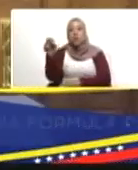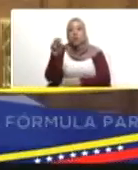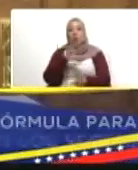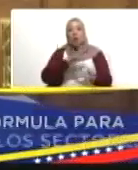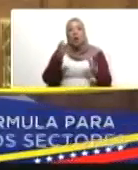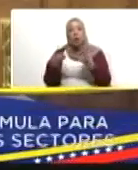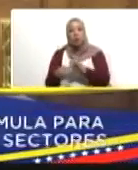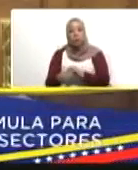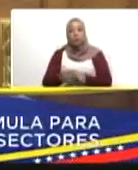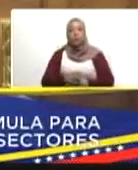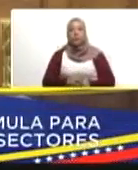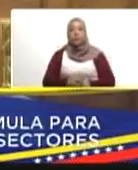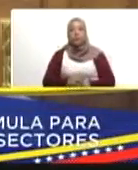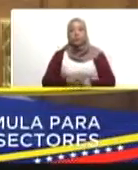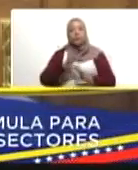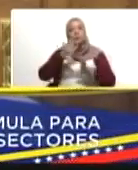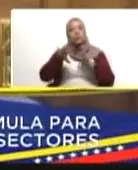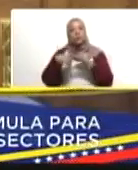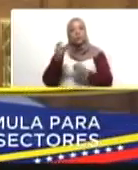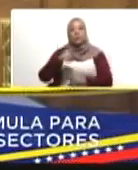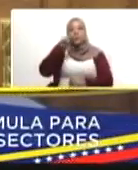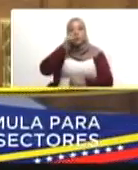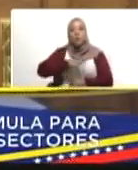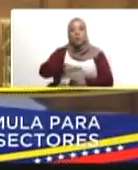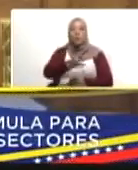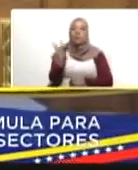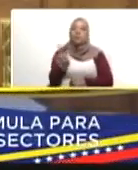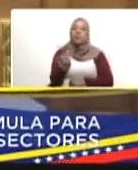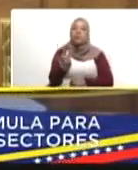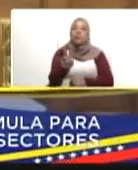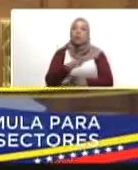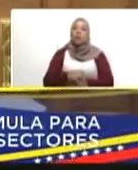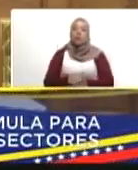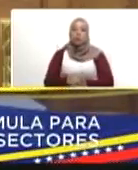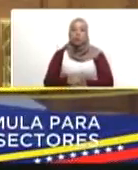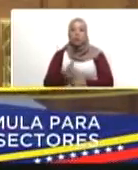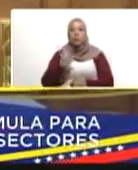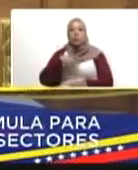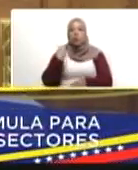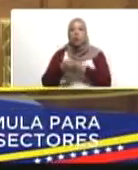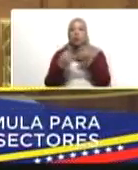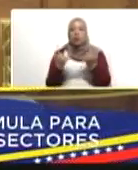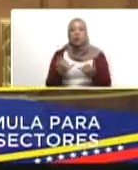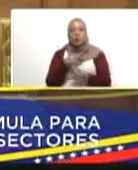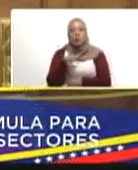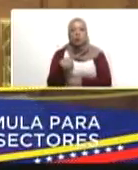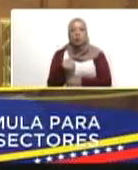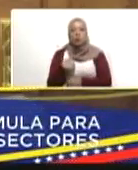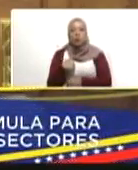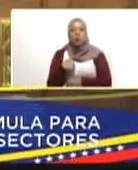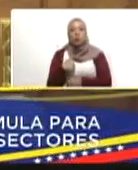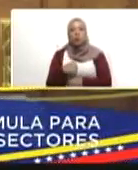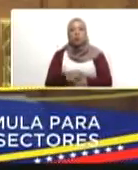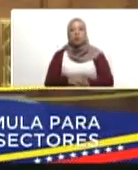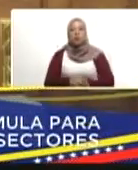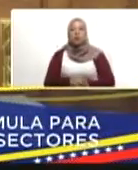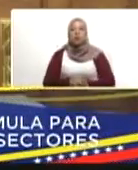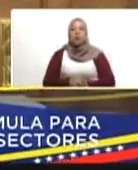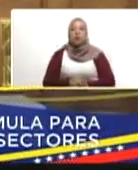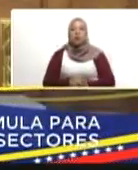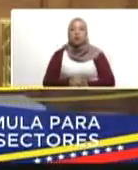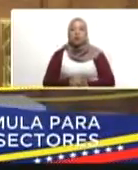transformaciones y cambios que necesita Venezuela que solo pueden ser hechos por nosotros